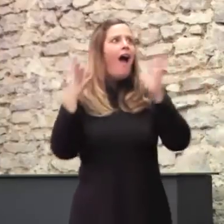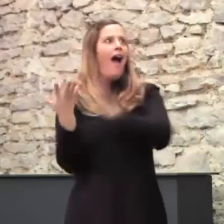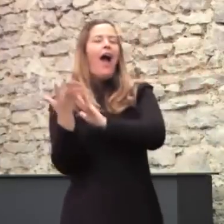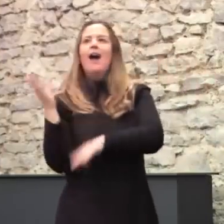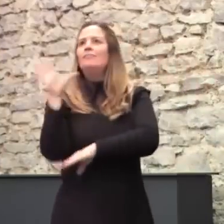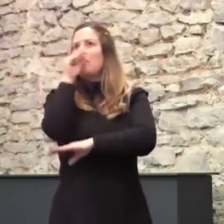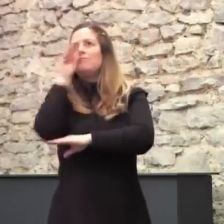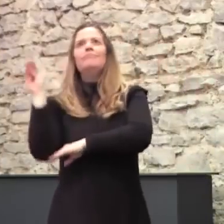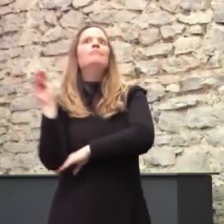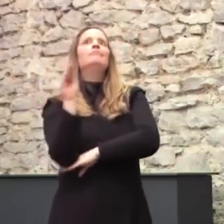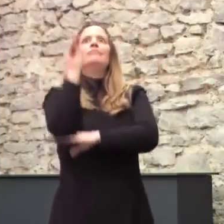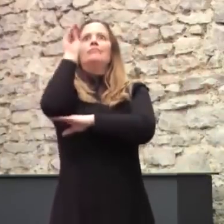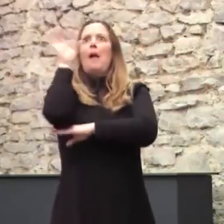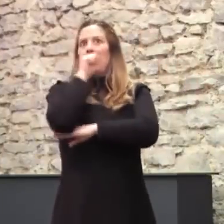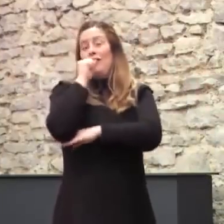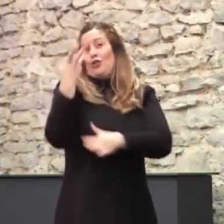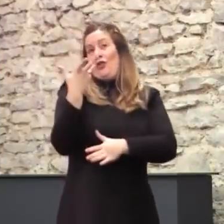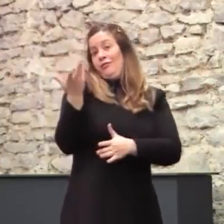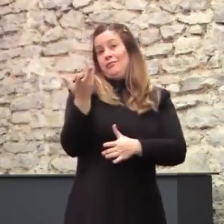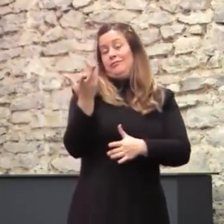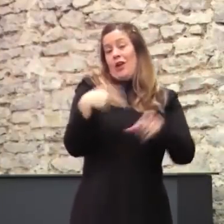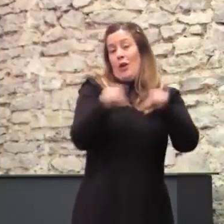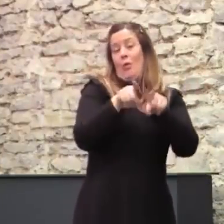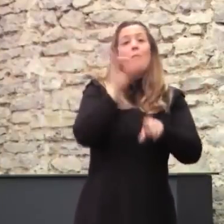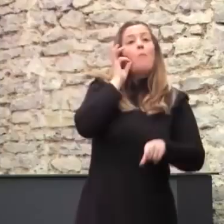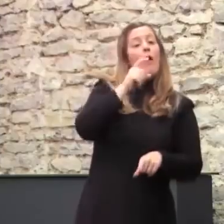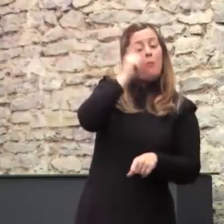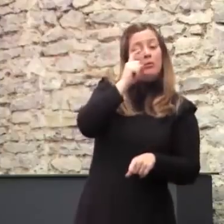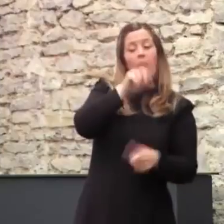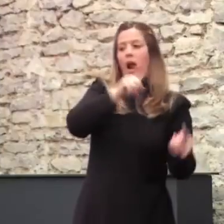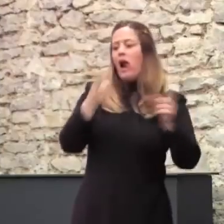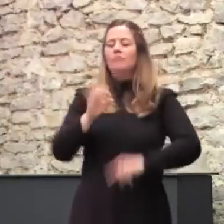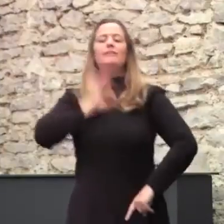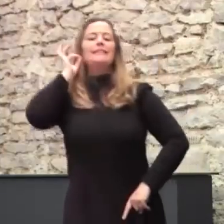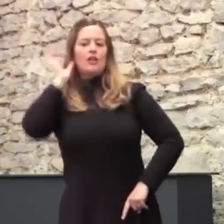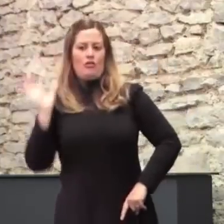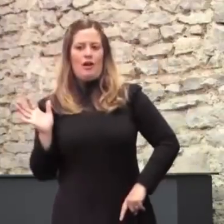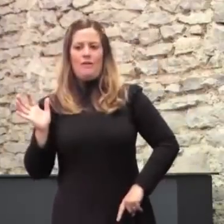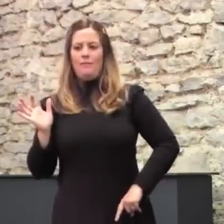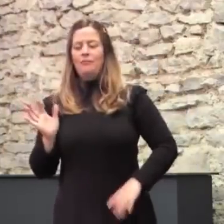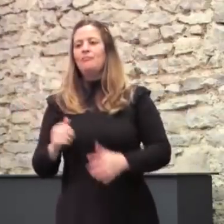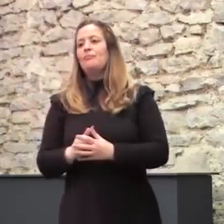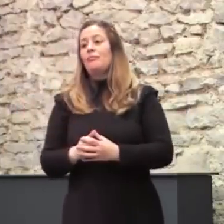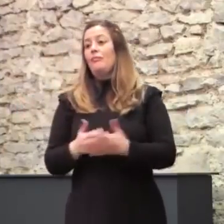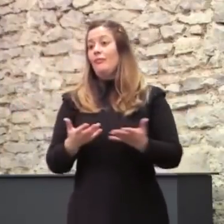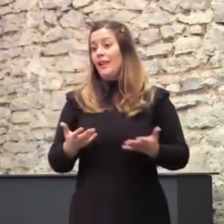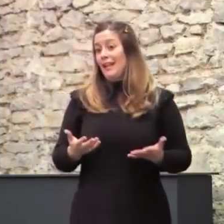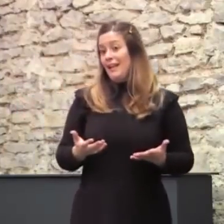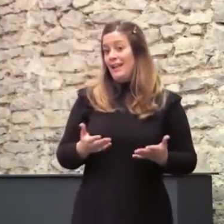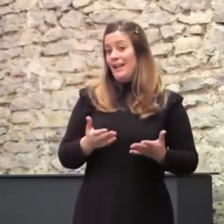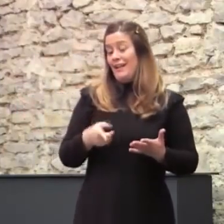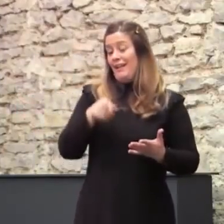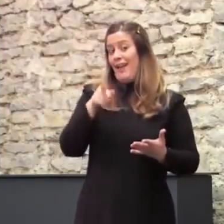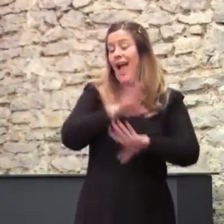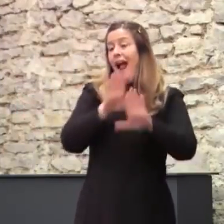mujer. Gracias a él, ella cambia, pero él, no sé qué le pasa, no me acuerdo muy bien, y ella se sume en